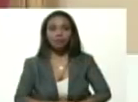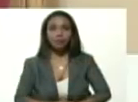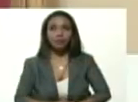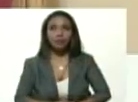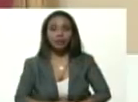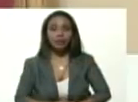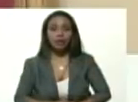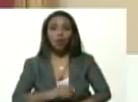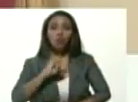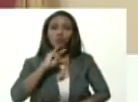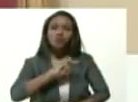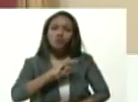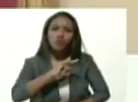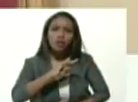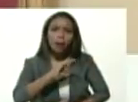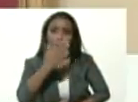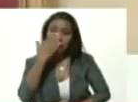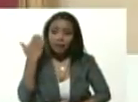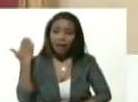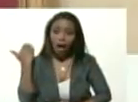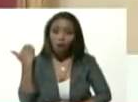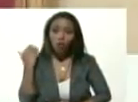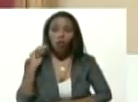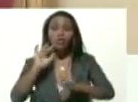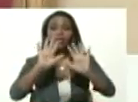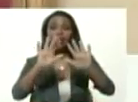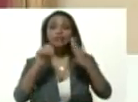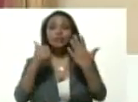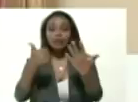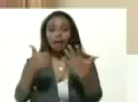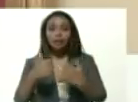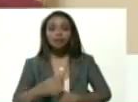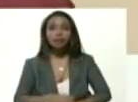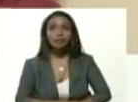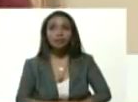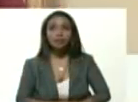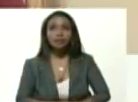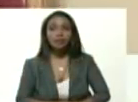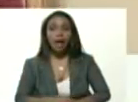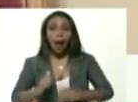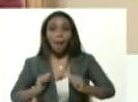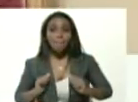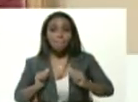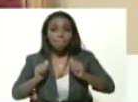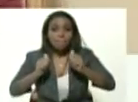El lunes pasado, 16, arrancó